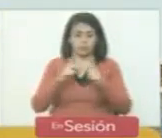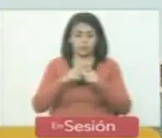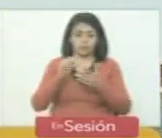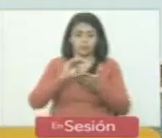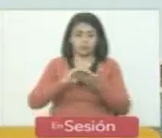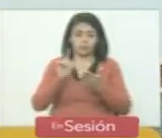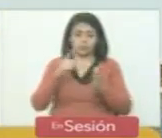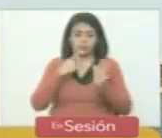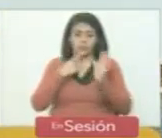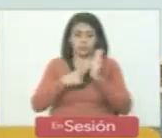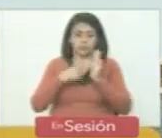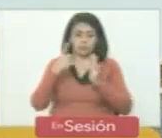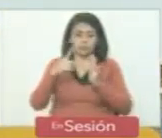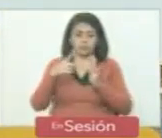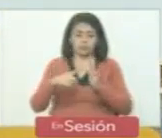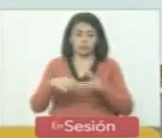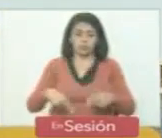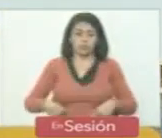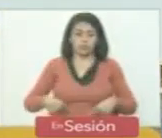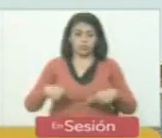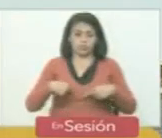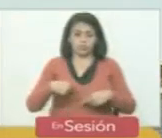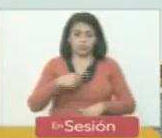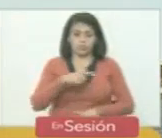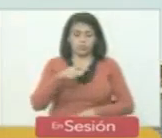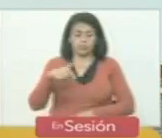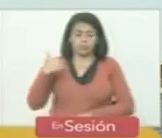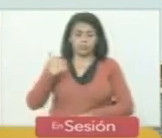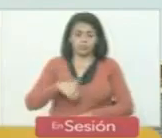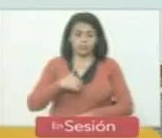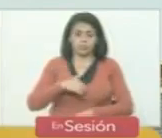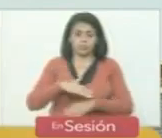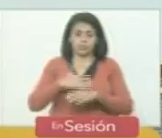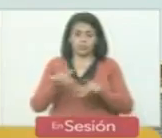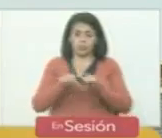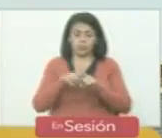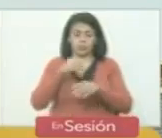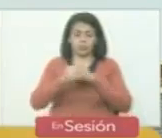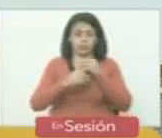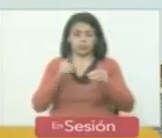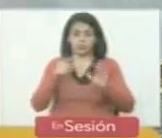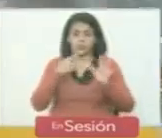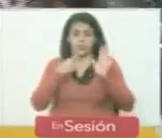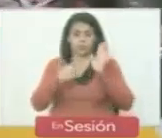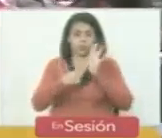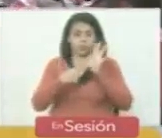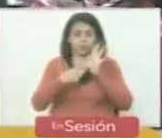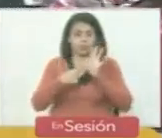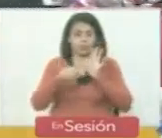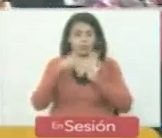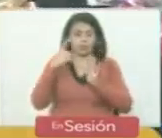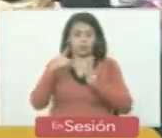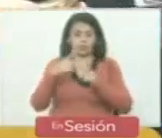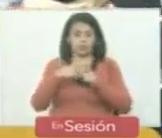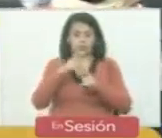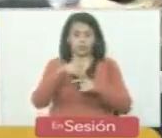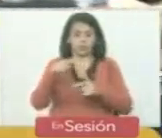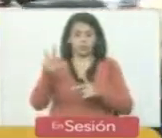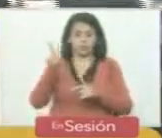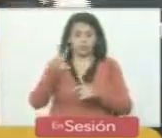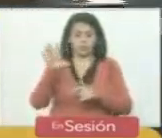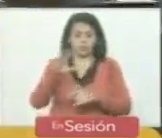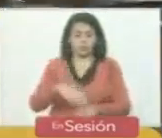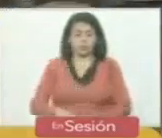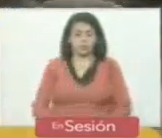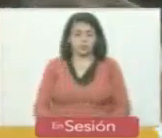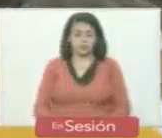se violaran los derechos humanos de un argentino, así como están siendo violentados los tripulantes venezolanos. Siguiente